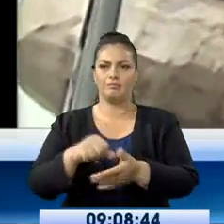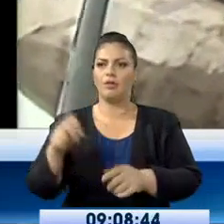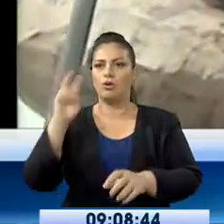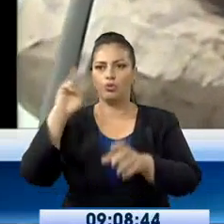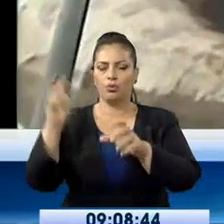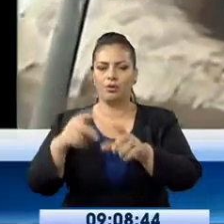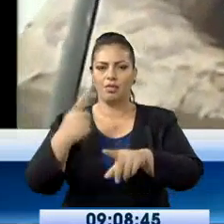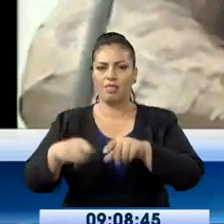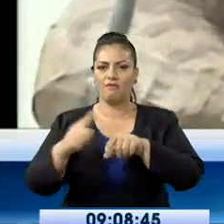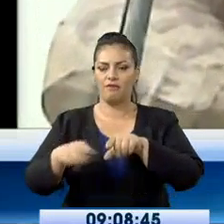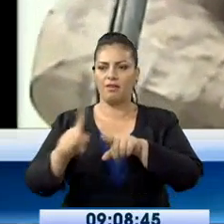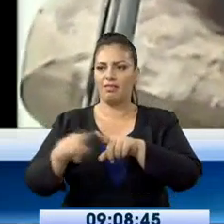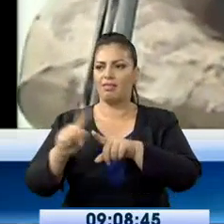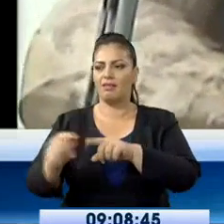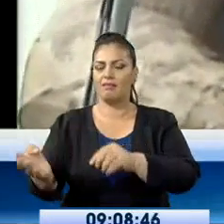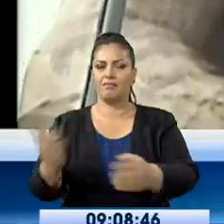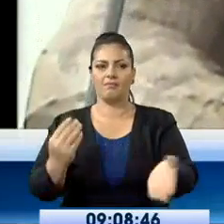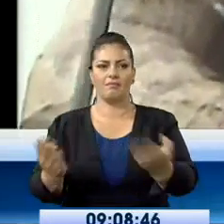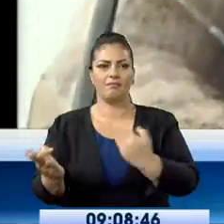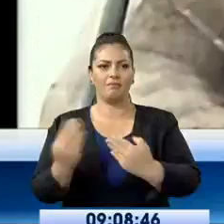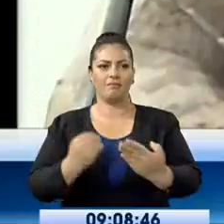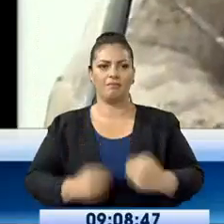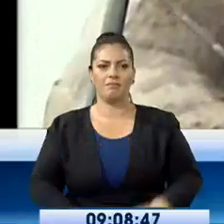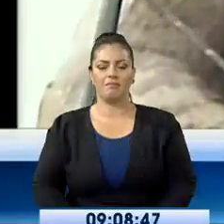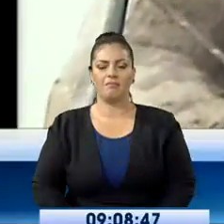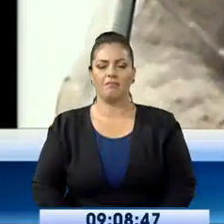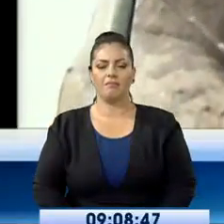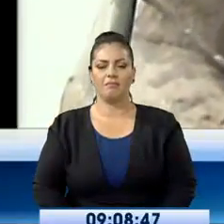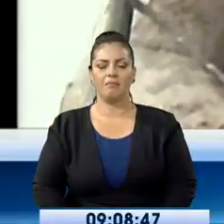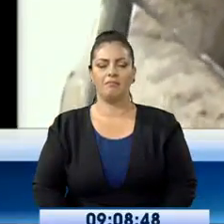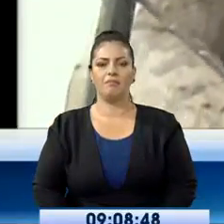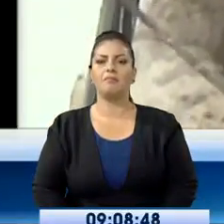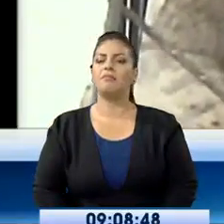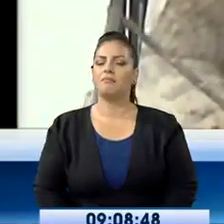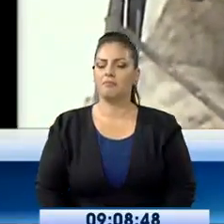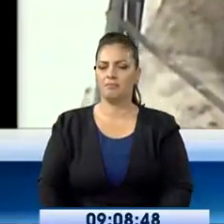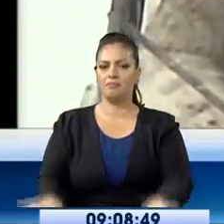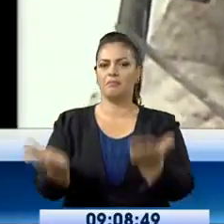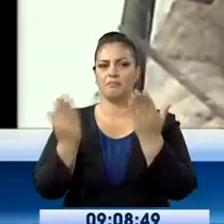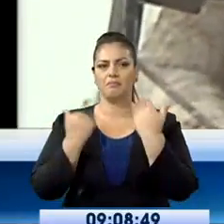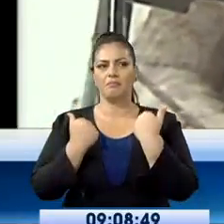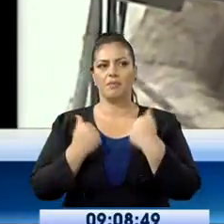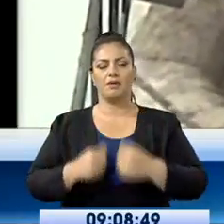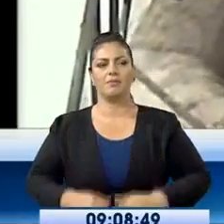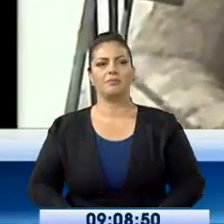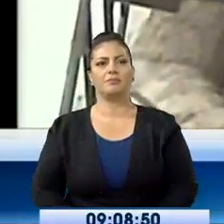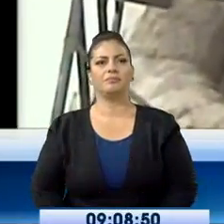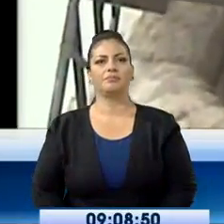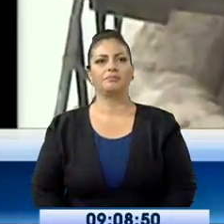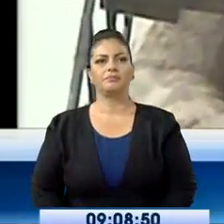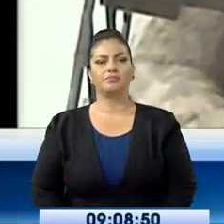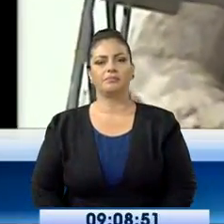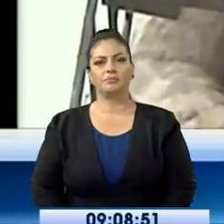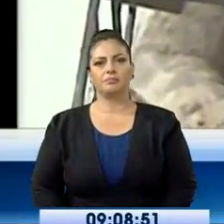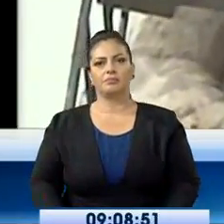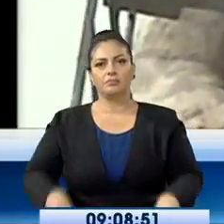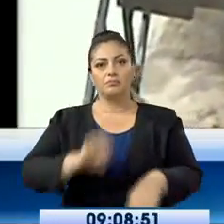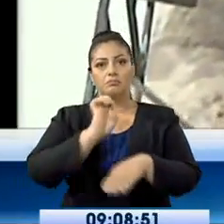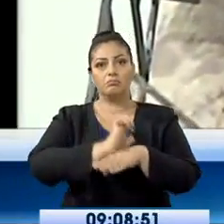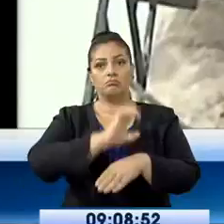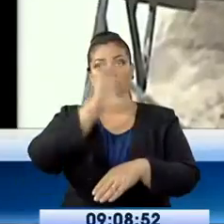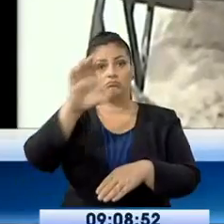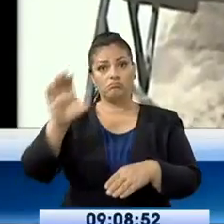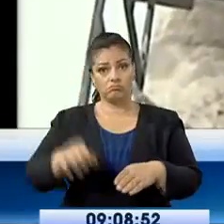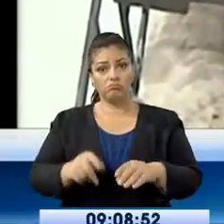turistas y queremos que en realidad pues este evento que nosotros lo estamos ya captando ya a nivel nacional pueda